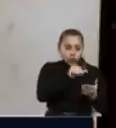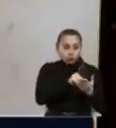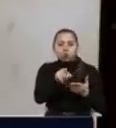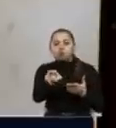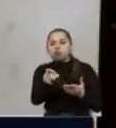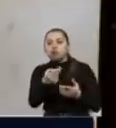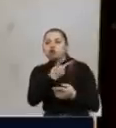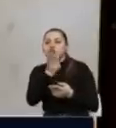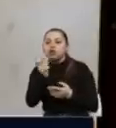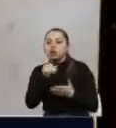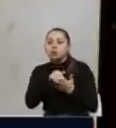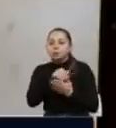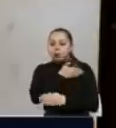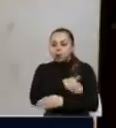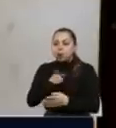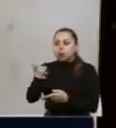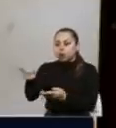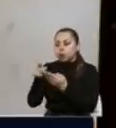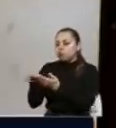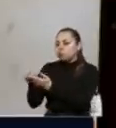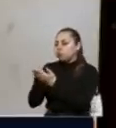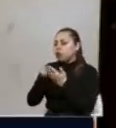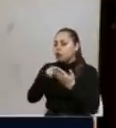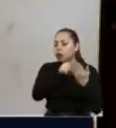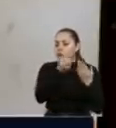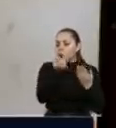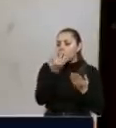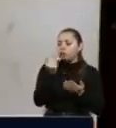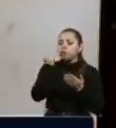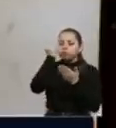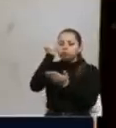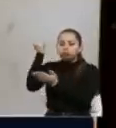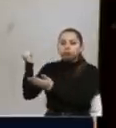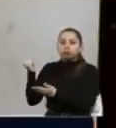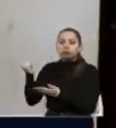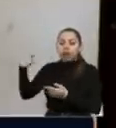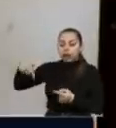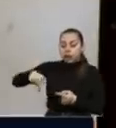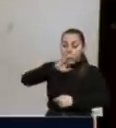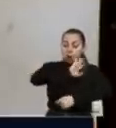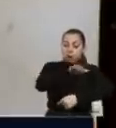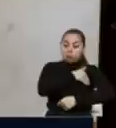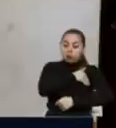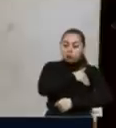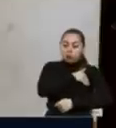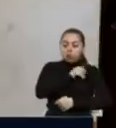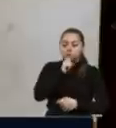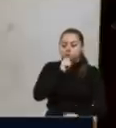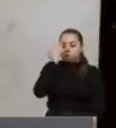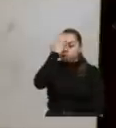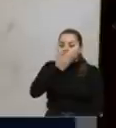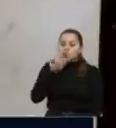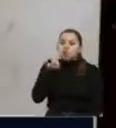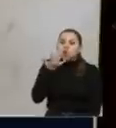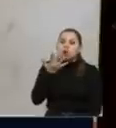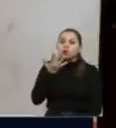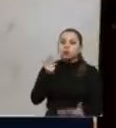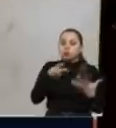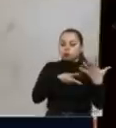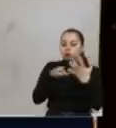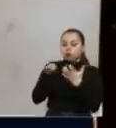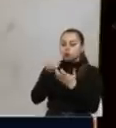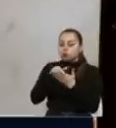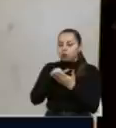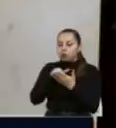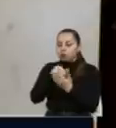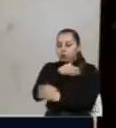aportar 200 mil millones. Revisamos del ministerio la posibilidad de aportar